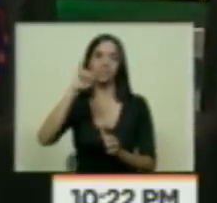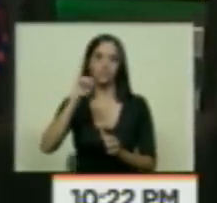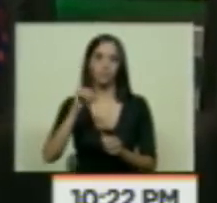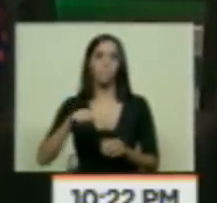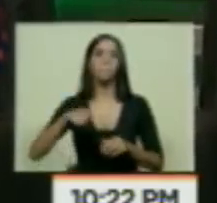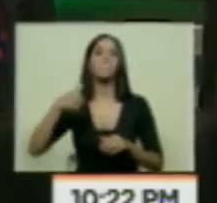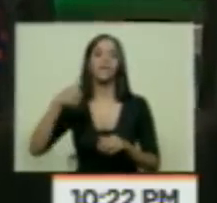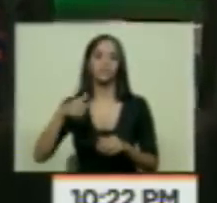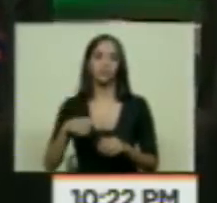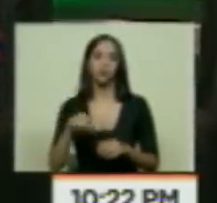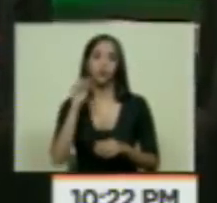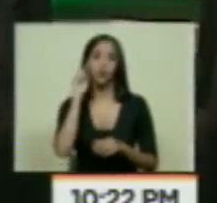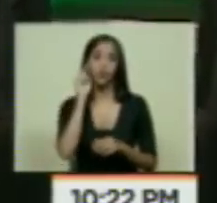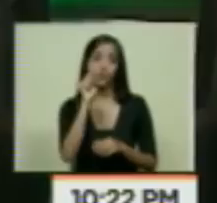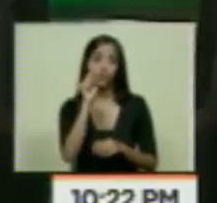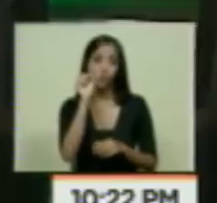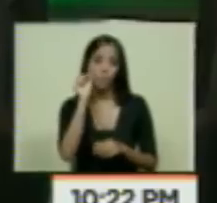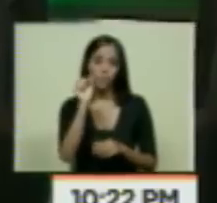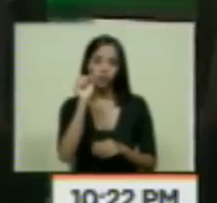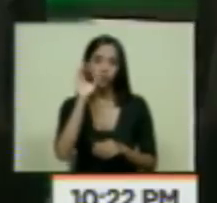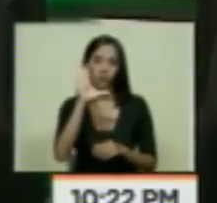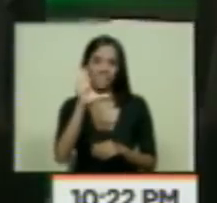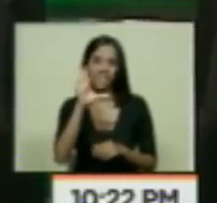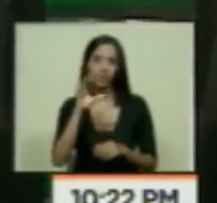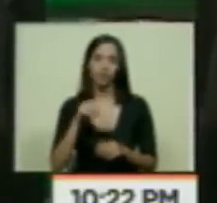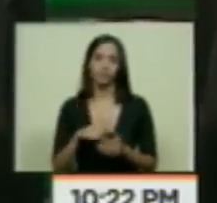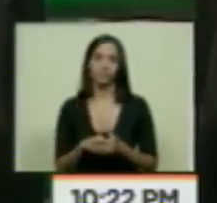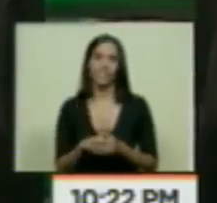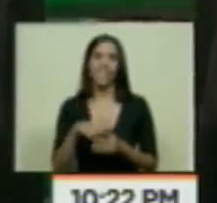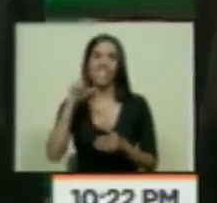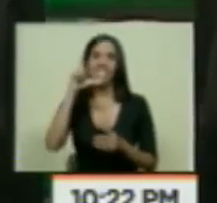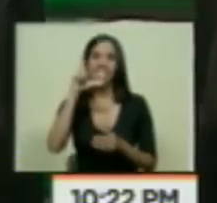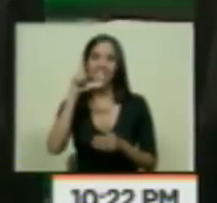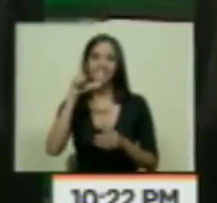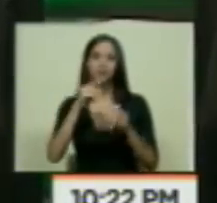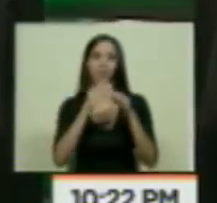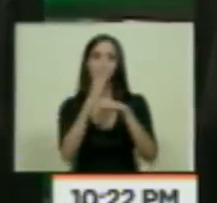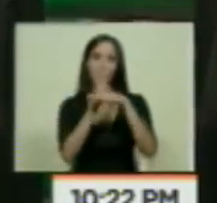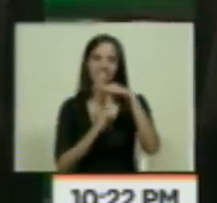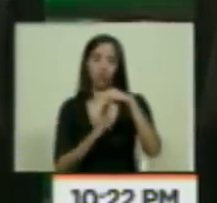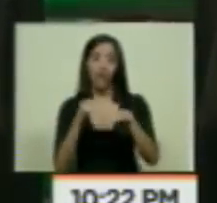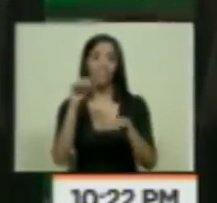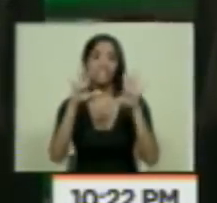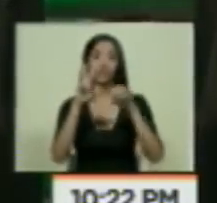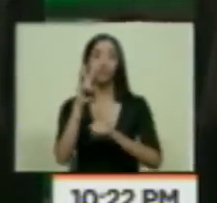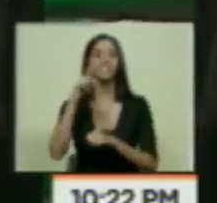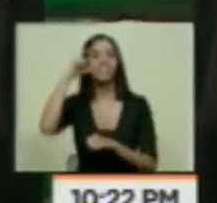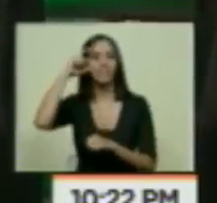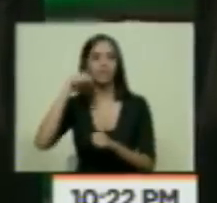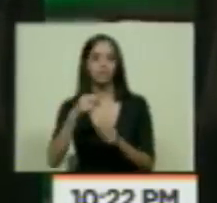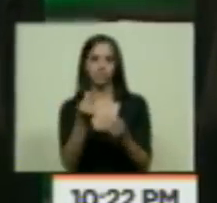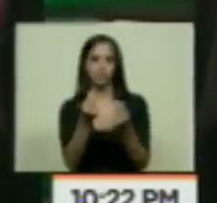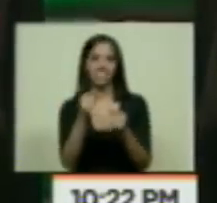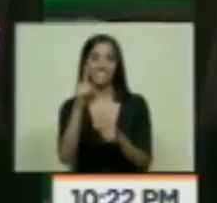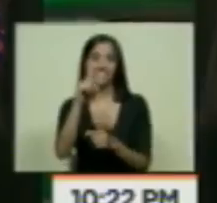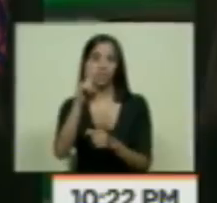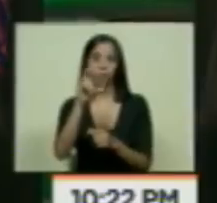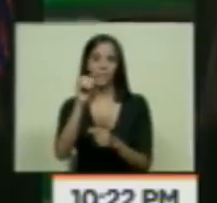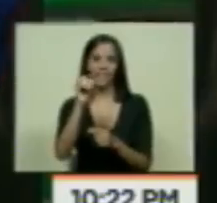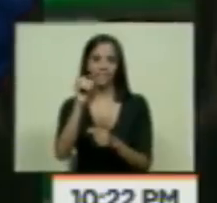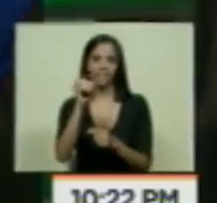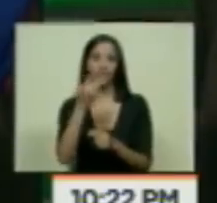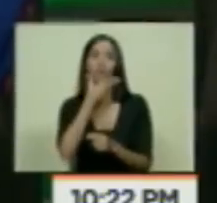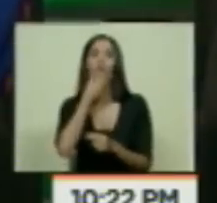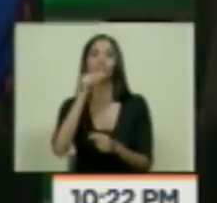1.5 litros, una Pepsi. Ajá. Litro y medio. Hace 12 días costaba 120 bolívares.